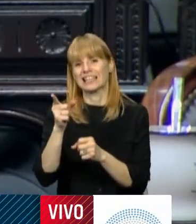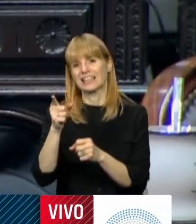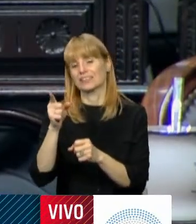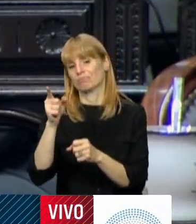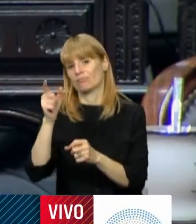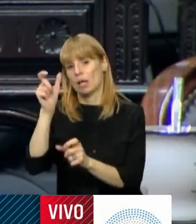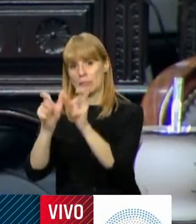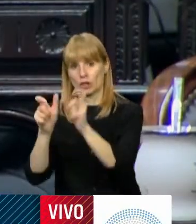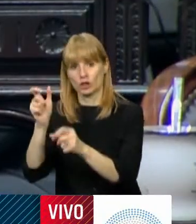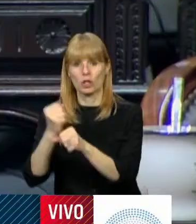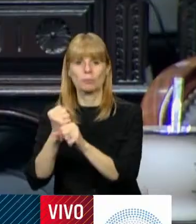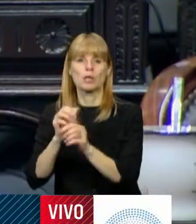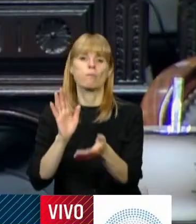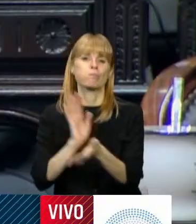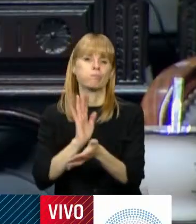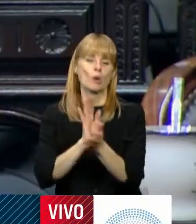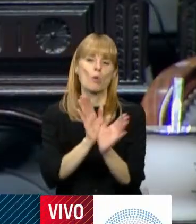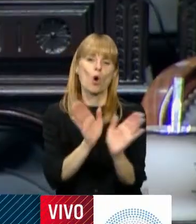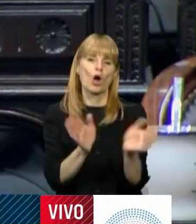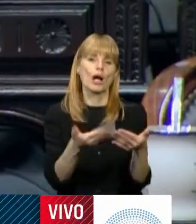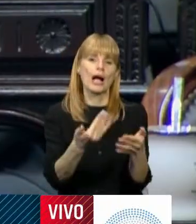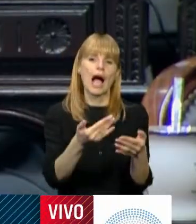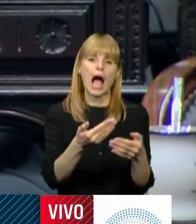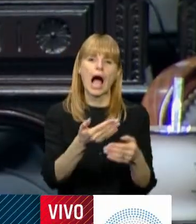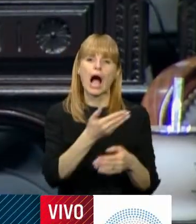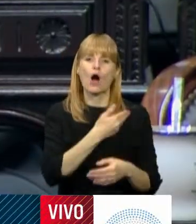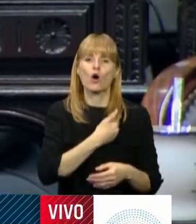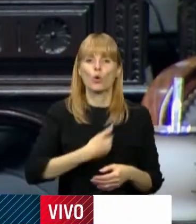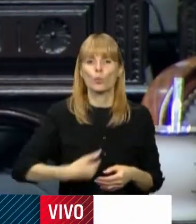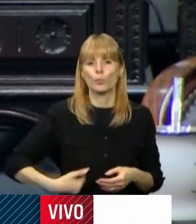empleadores como caja de los gobiernos de turno.